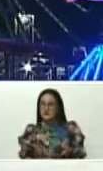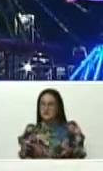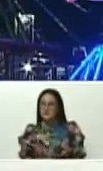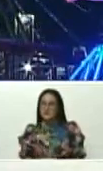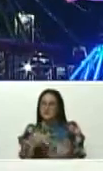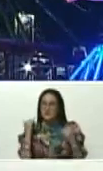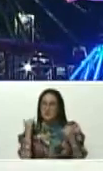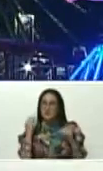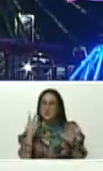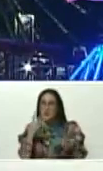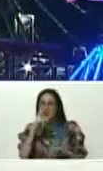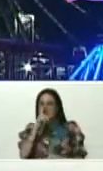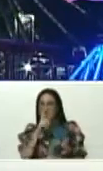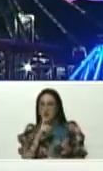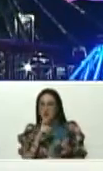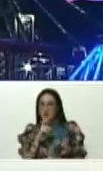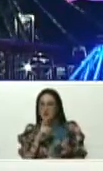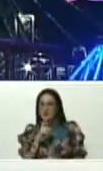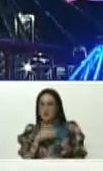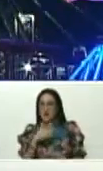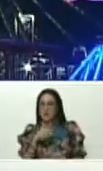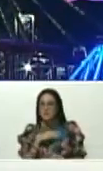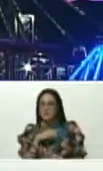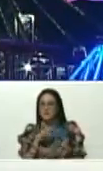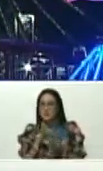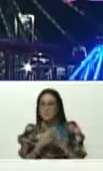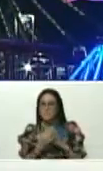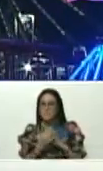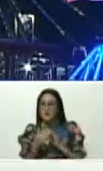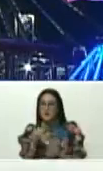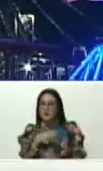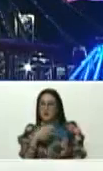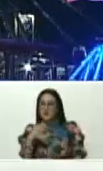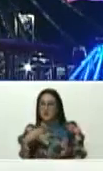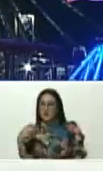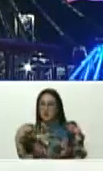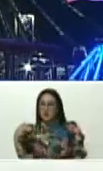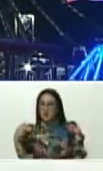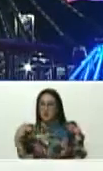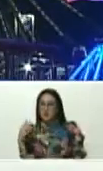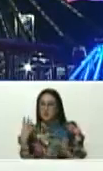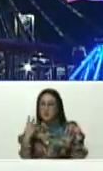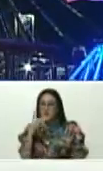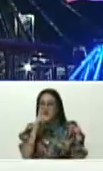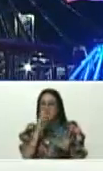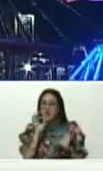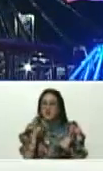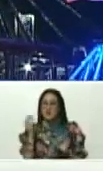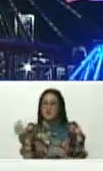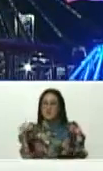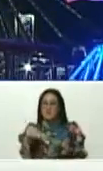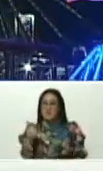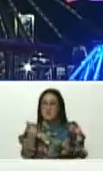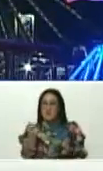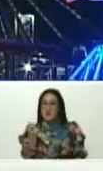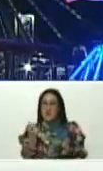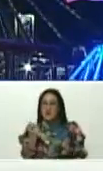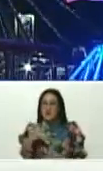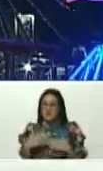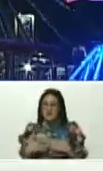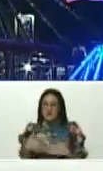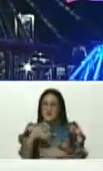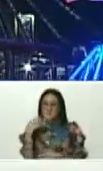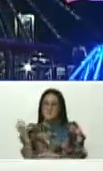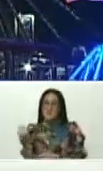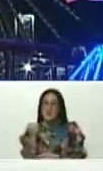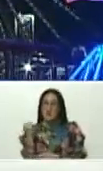celebrando los 9 años de la gran misión Barrio Nuevo, Barrio Tricolor. 9 años y lo que viene, y lo que viene es